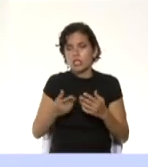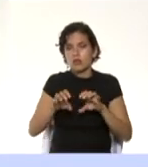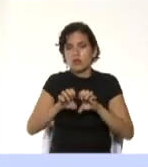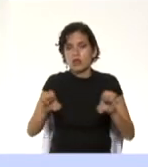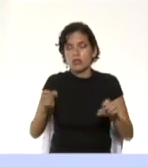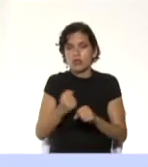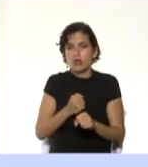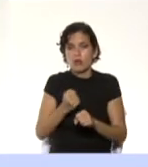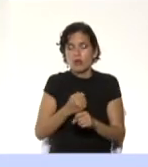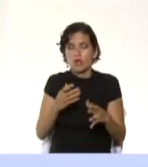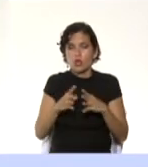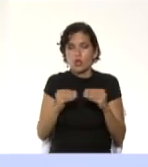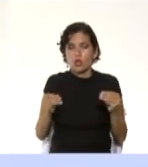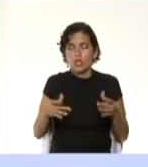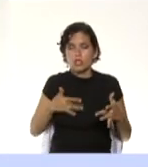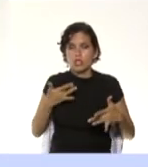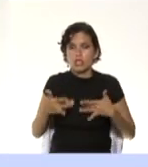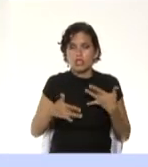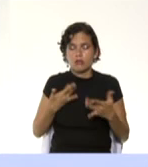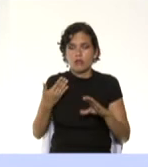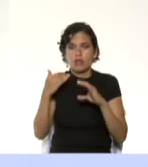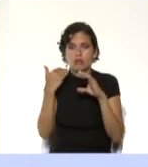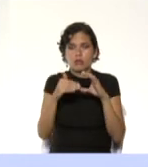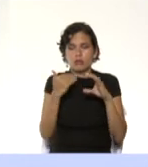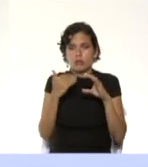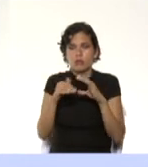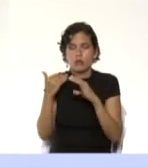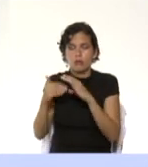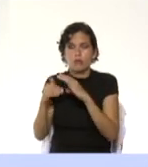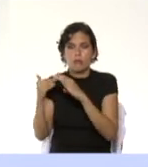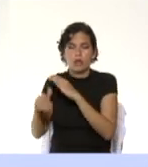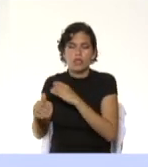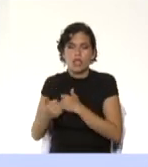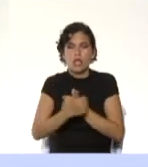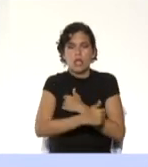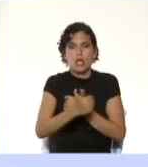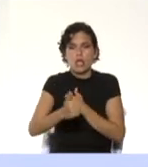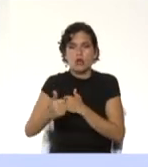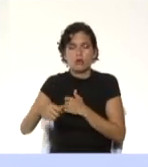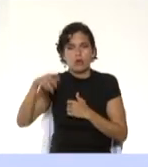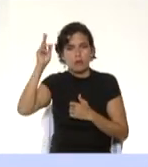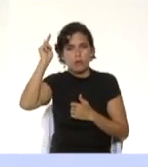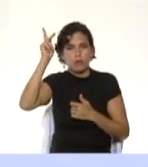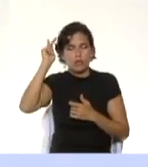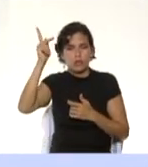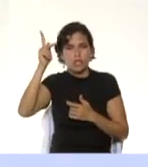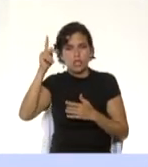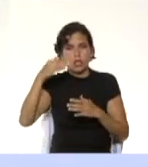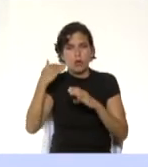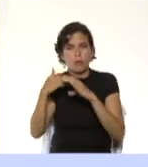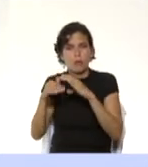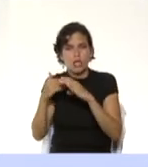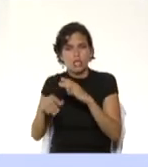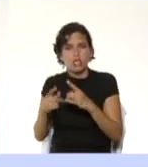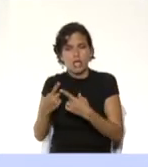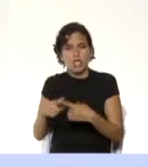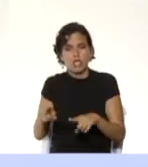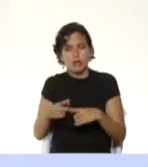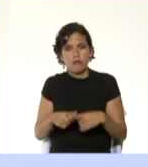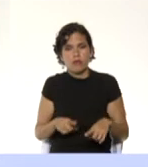laboral, todas esas actividades que nos mandan cada uno de los docentes de las distintas